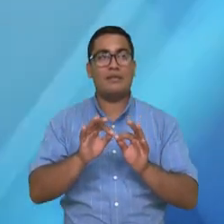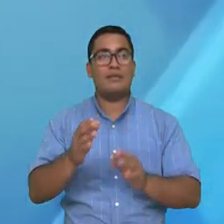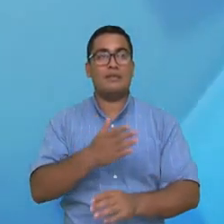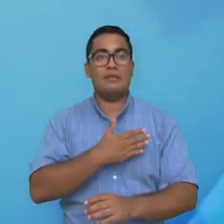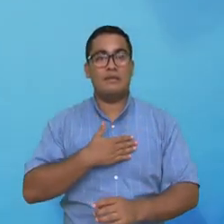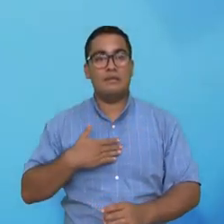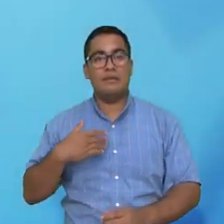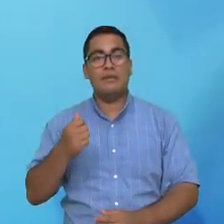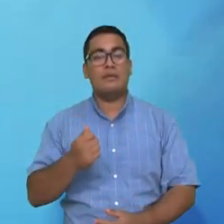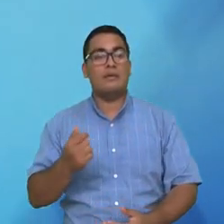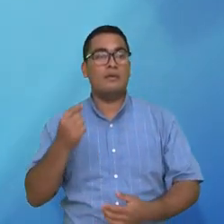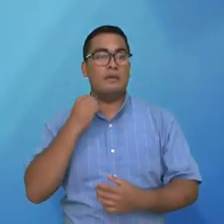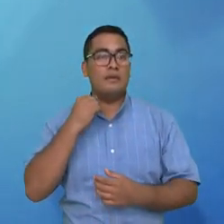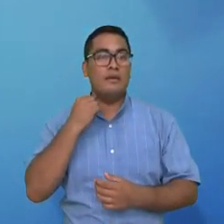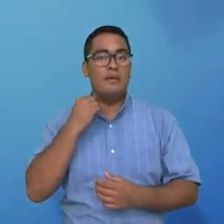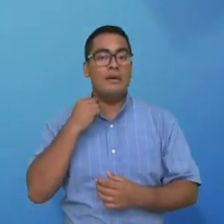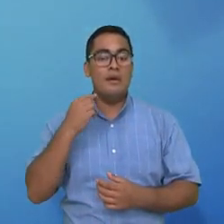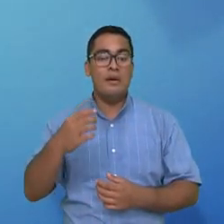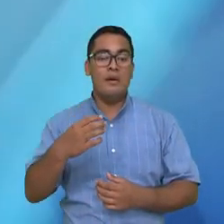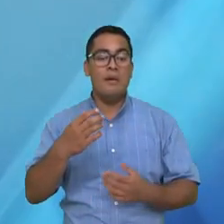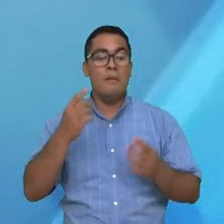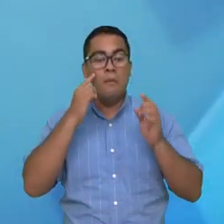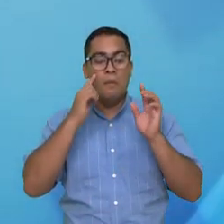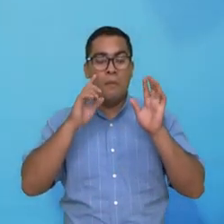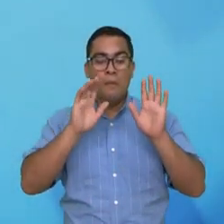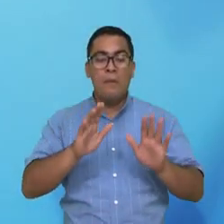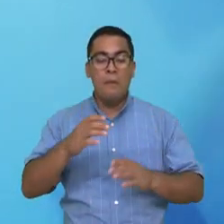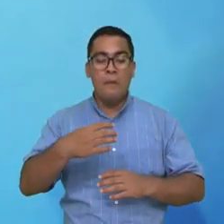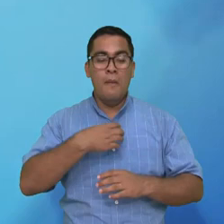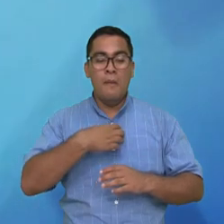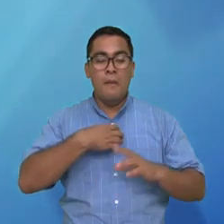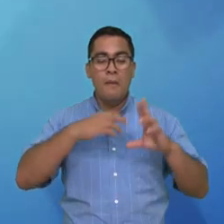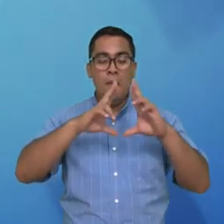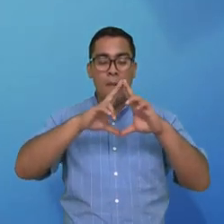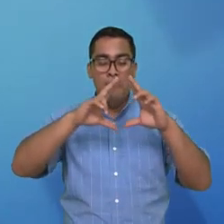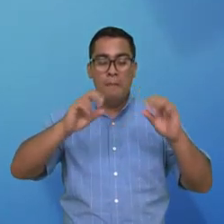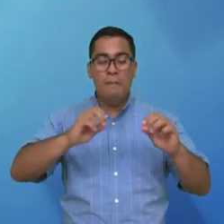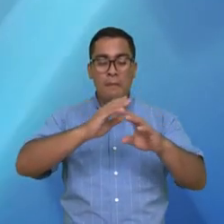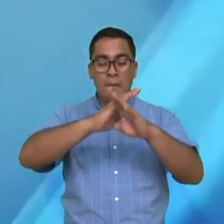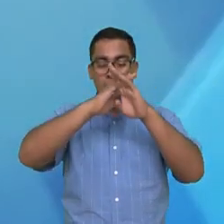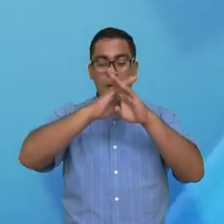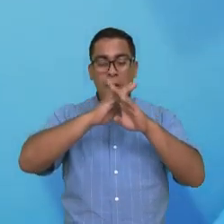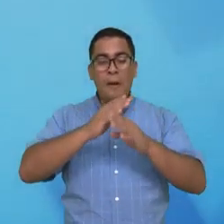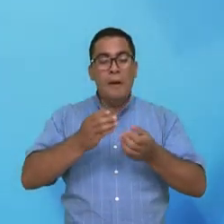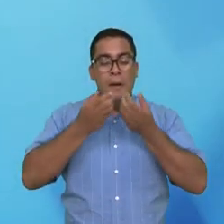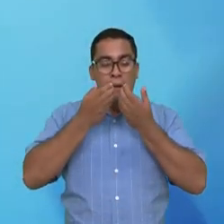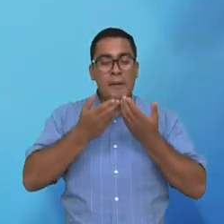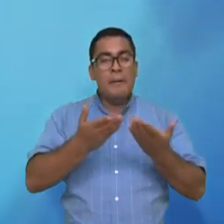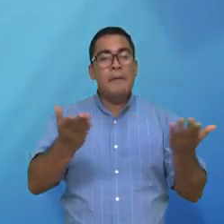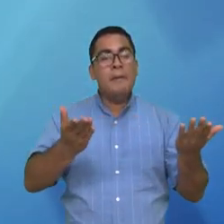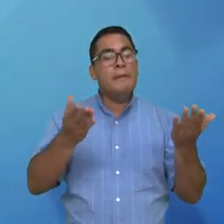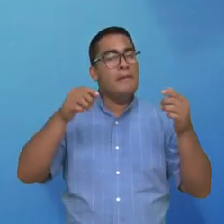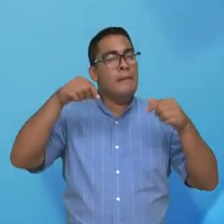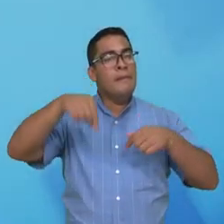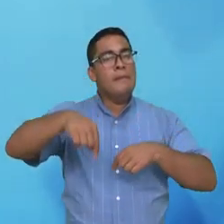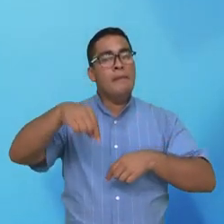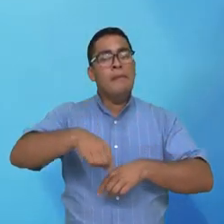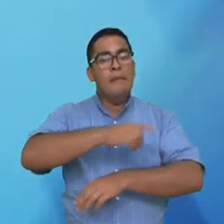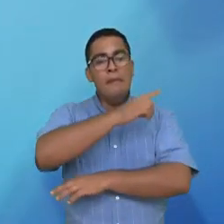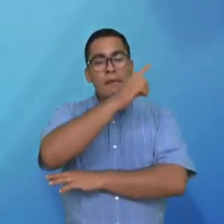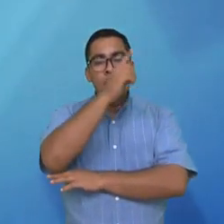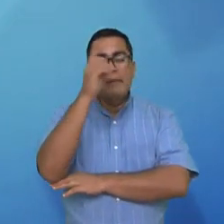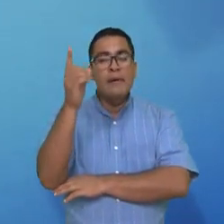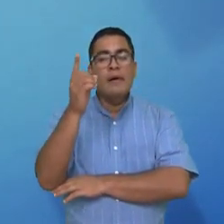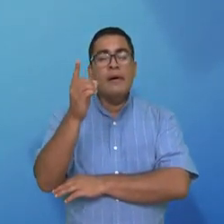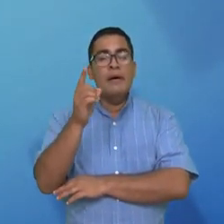mejorar siempre nuestra capacidad de respuesta. Informar que hoy,